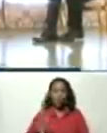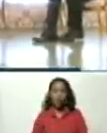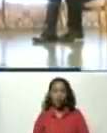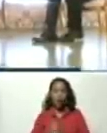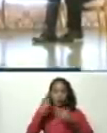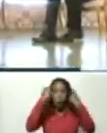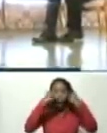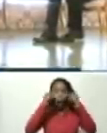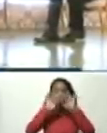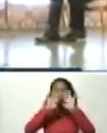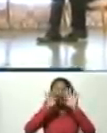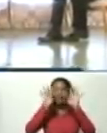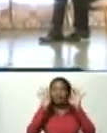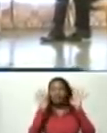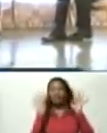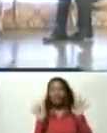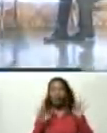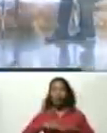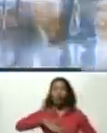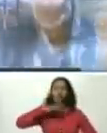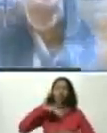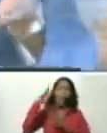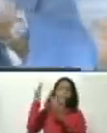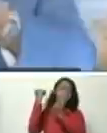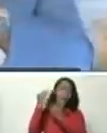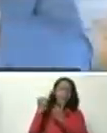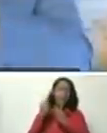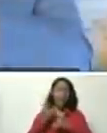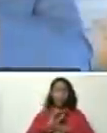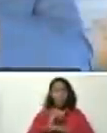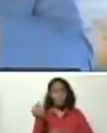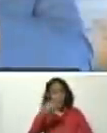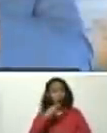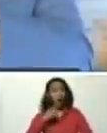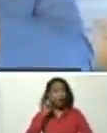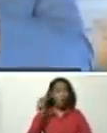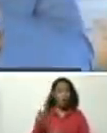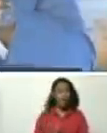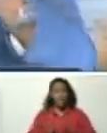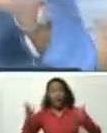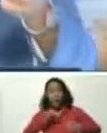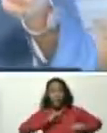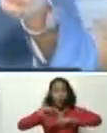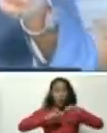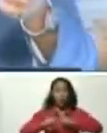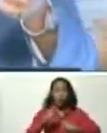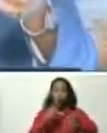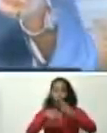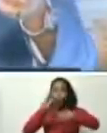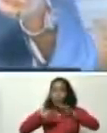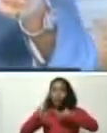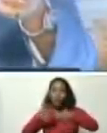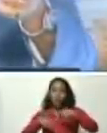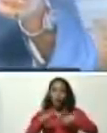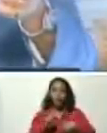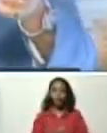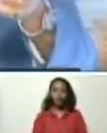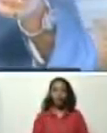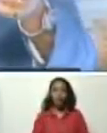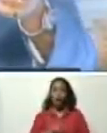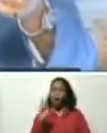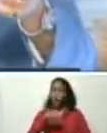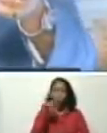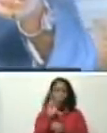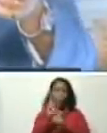ojos brillantes, llenos de esperanza. Y además veo un gran movimiento comercial inusual, no solo